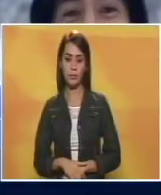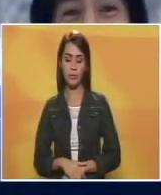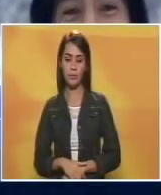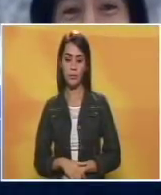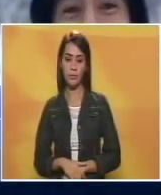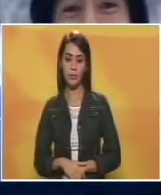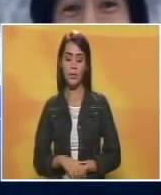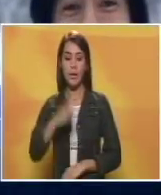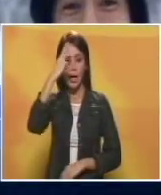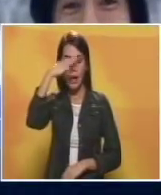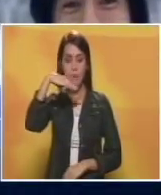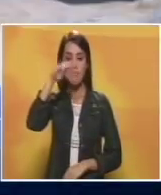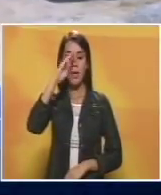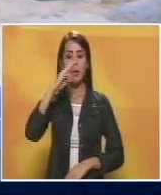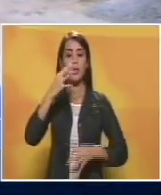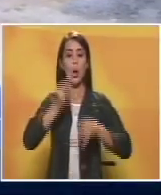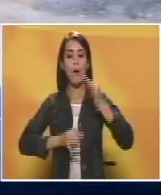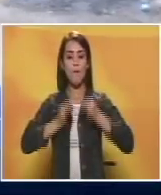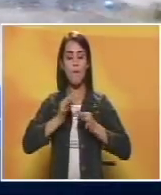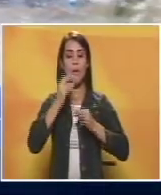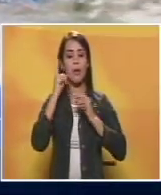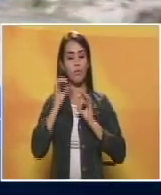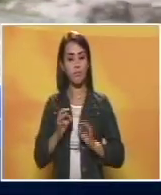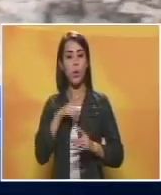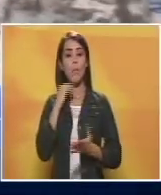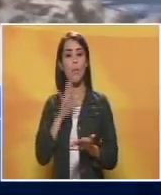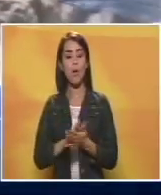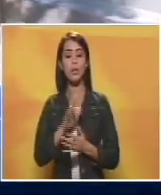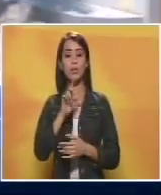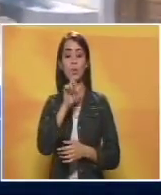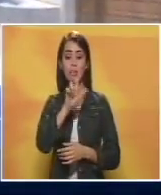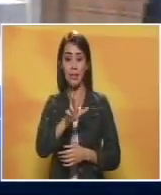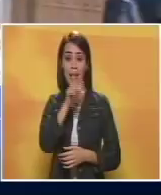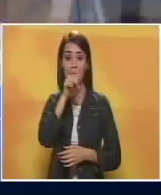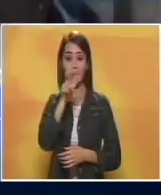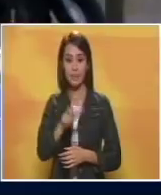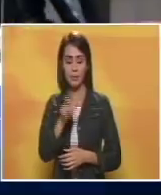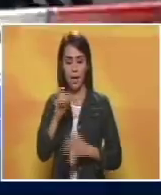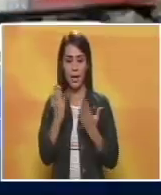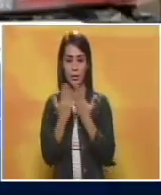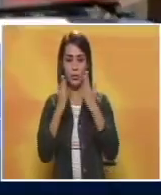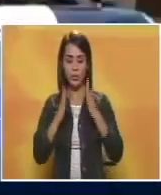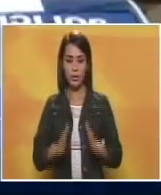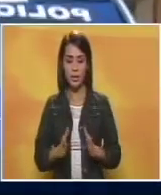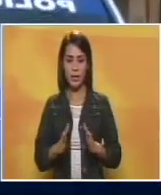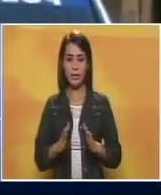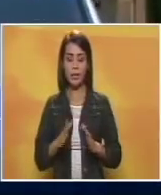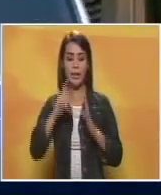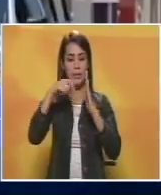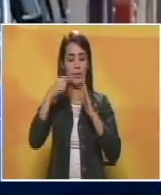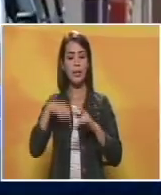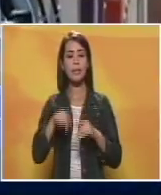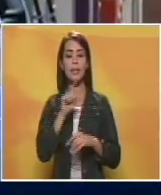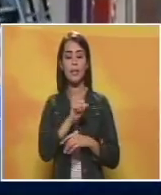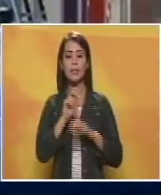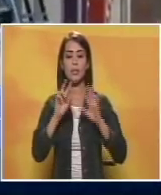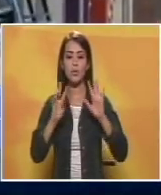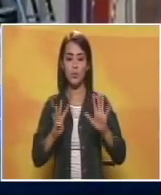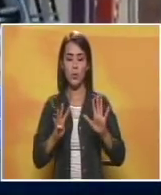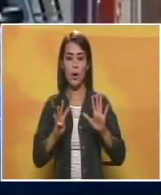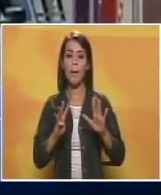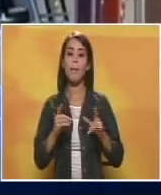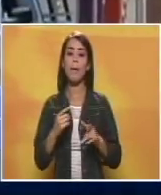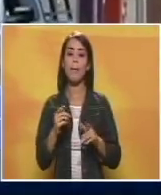En México, la Fiscalía de Jalisco confirmó el asesinato de 3 estudiantes de cine desaparecidos este 19 de marzo en el municipio